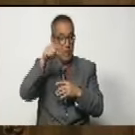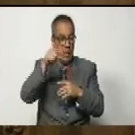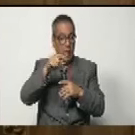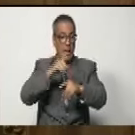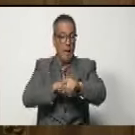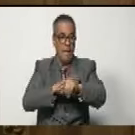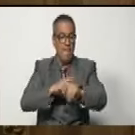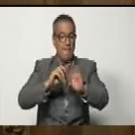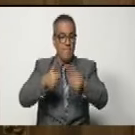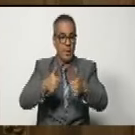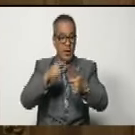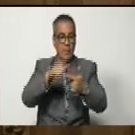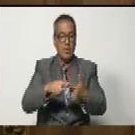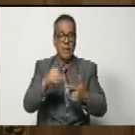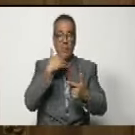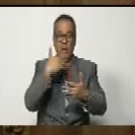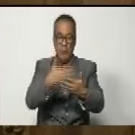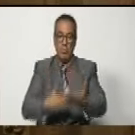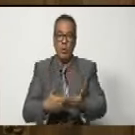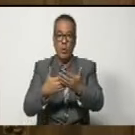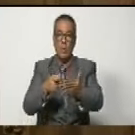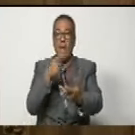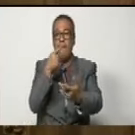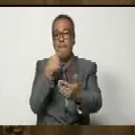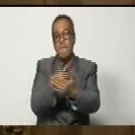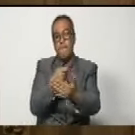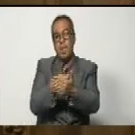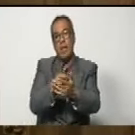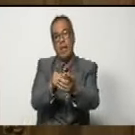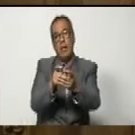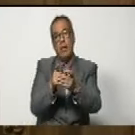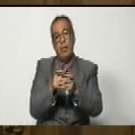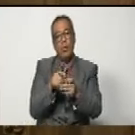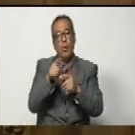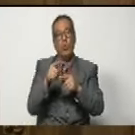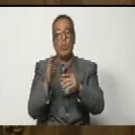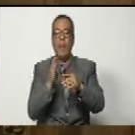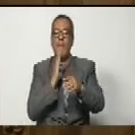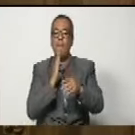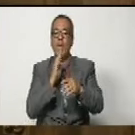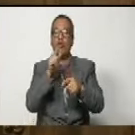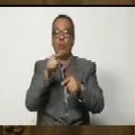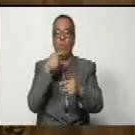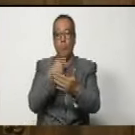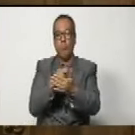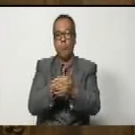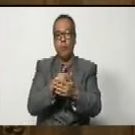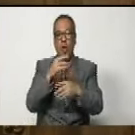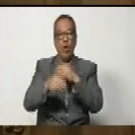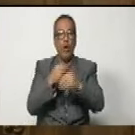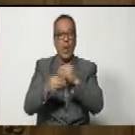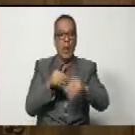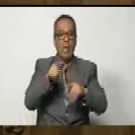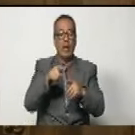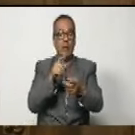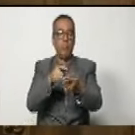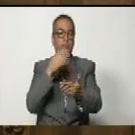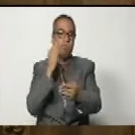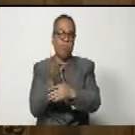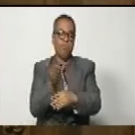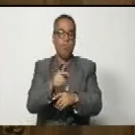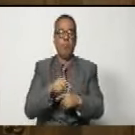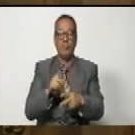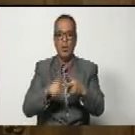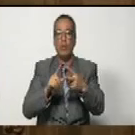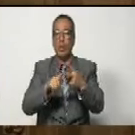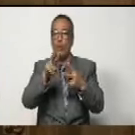contados a partir de la fecha de la notificación, pague la multa en las entidades bancarias que determine este Consejo o cumpla con la sanción impuesta,